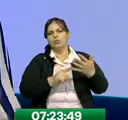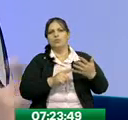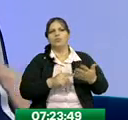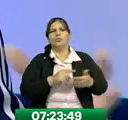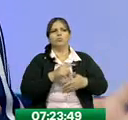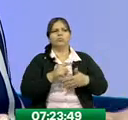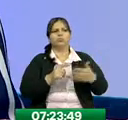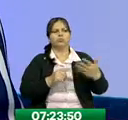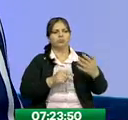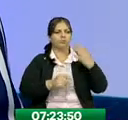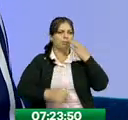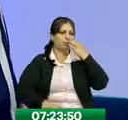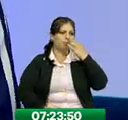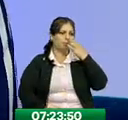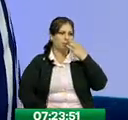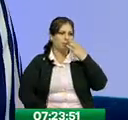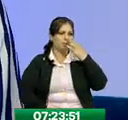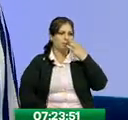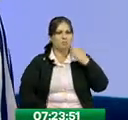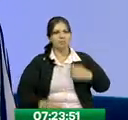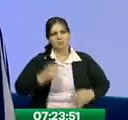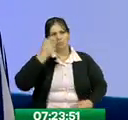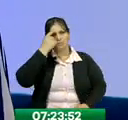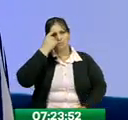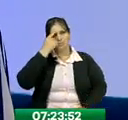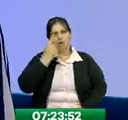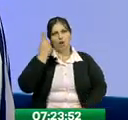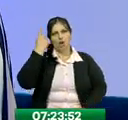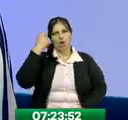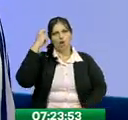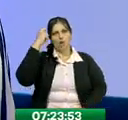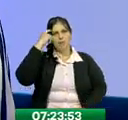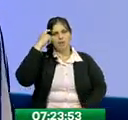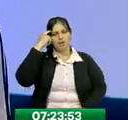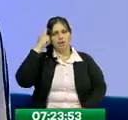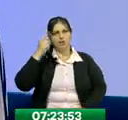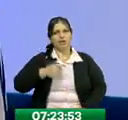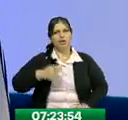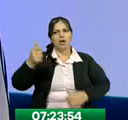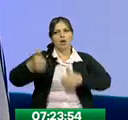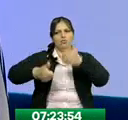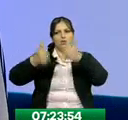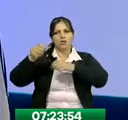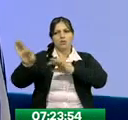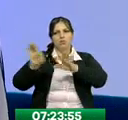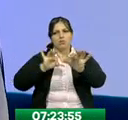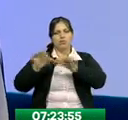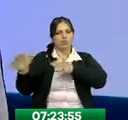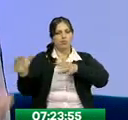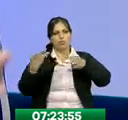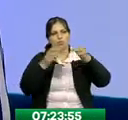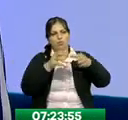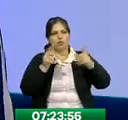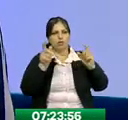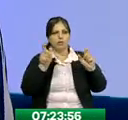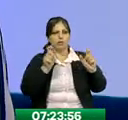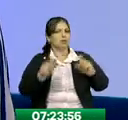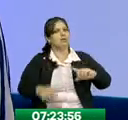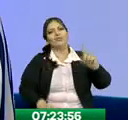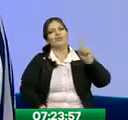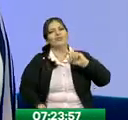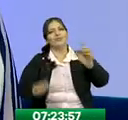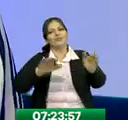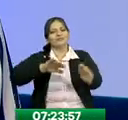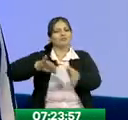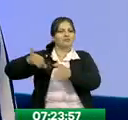salga de los delegados del Estado, salga de la asamblea pura, de la esencia de la federación, bien, que son los miembros de la asamblea, ligas, asociaciones